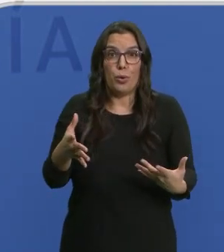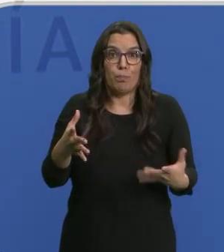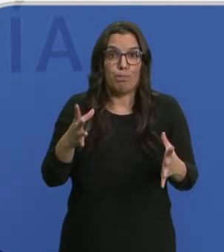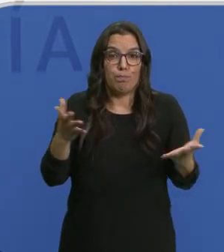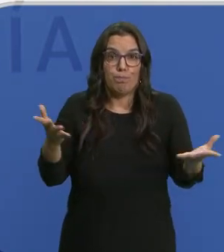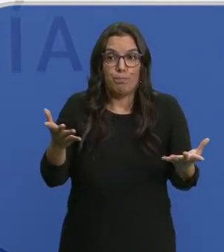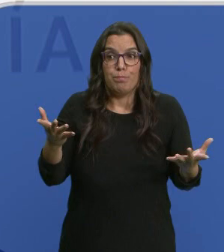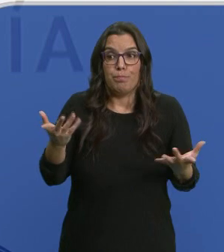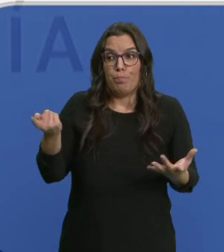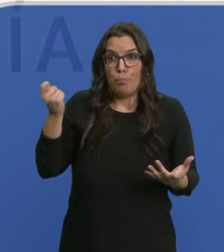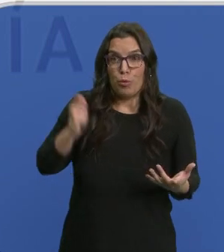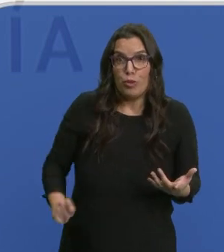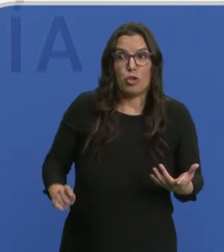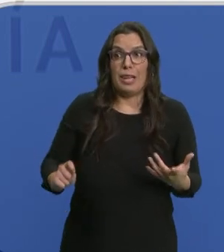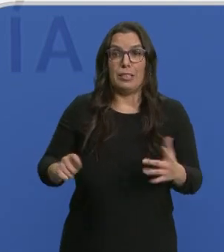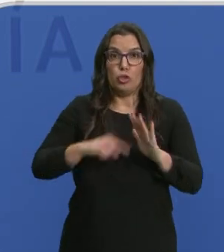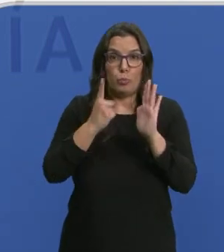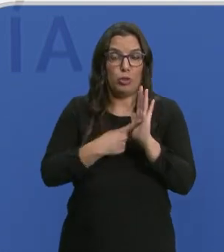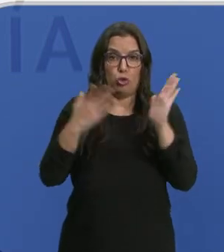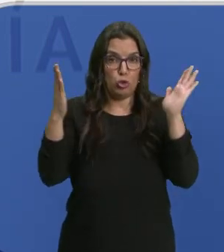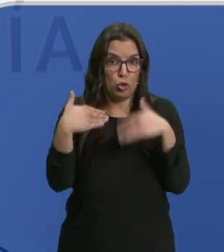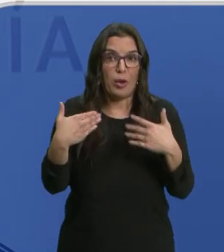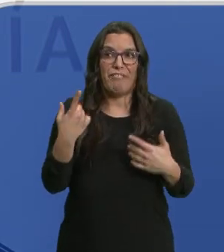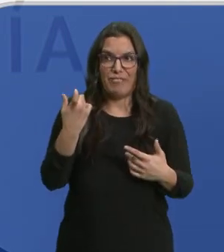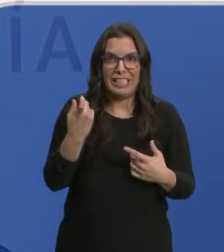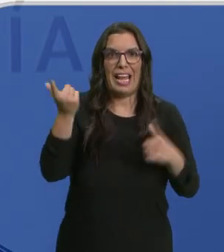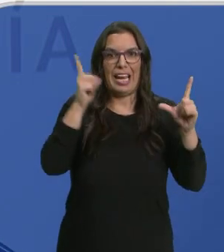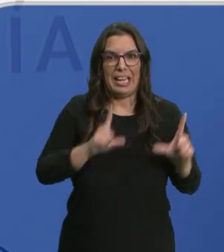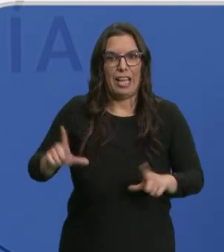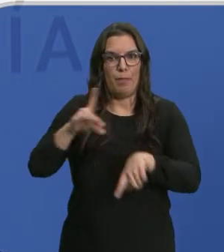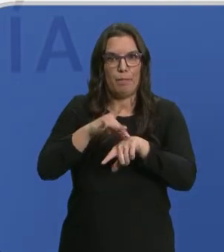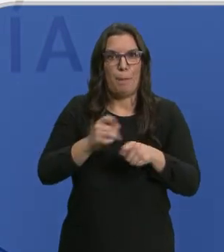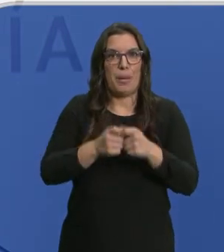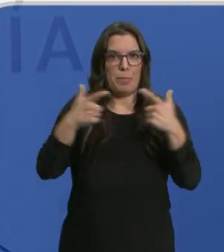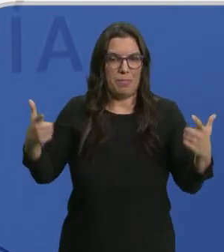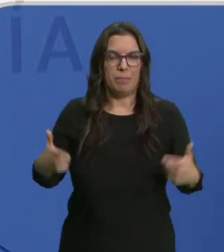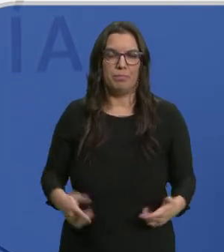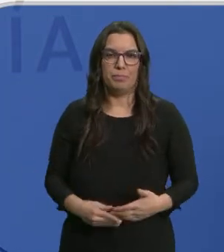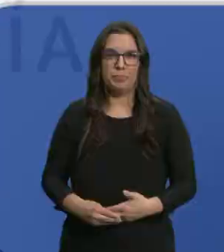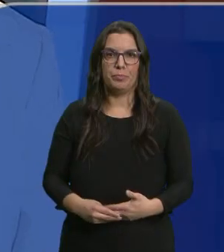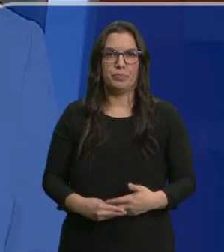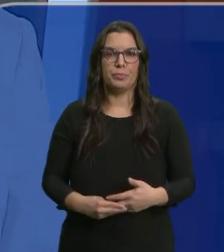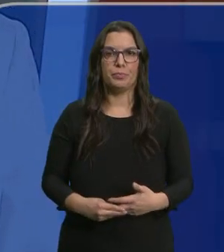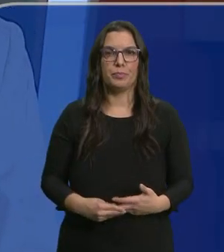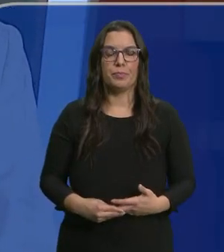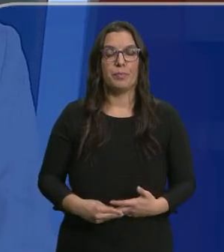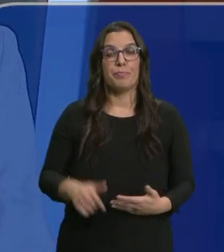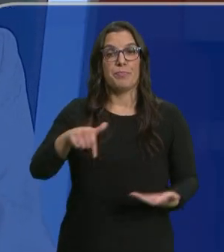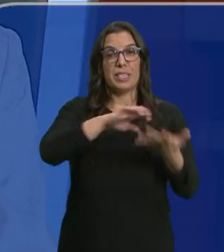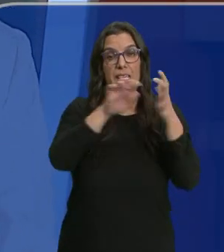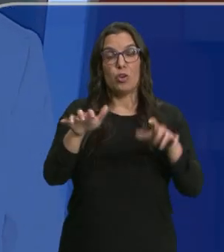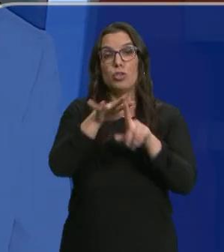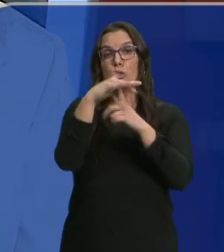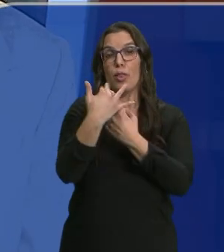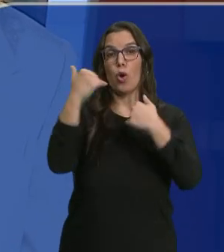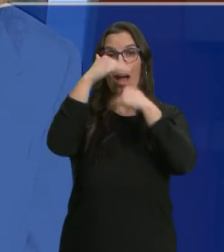por supuesto no hay todos los radiólogos que necesita ahora mismo el mercado de trabajo. En Castilla y León,